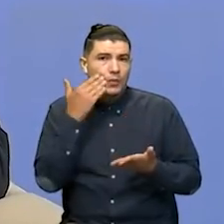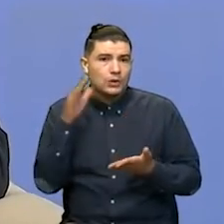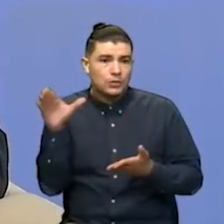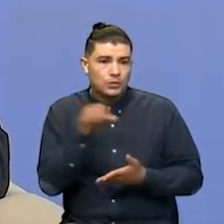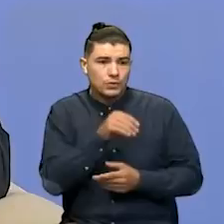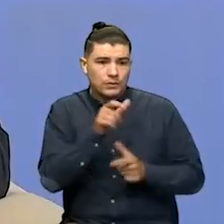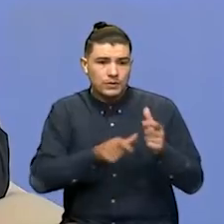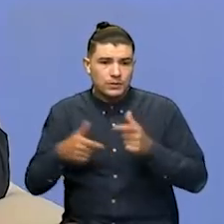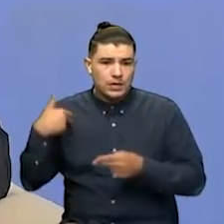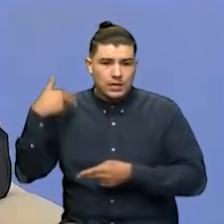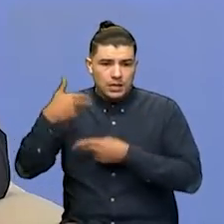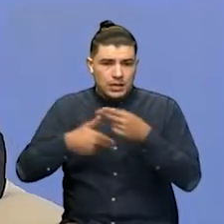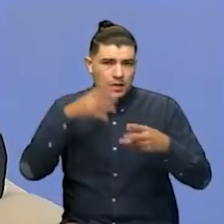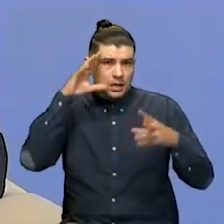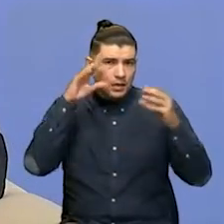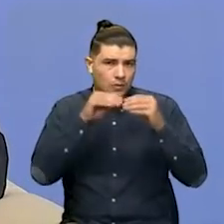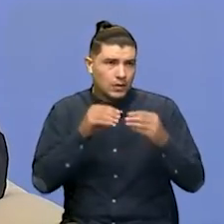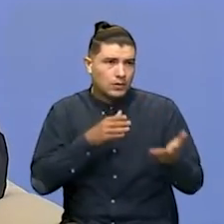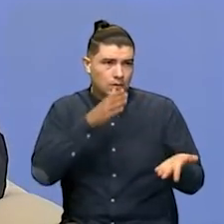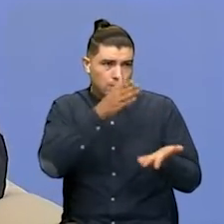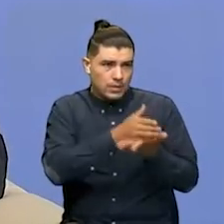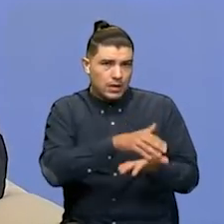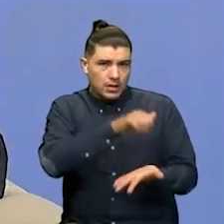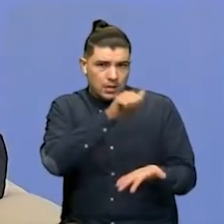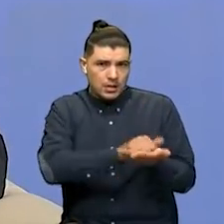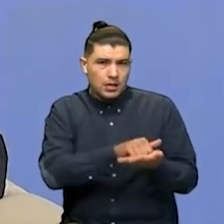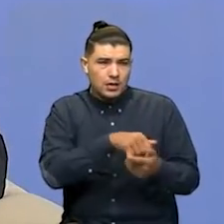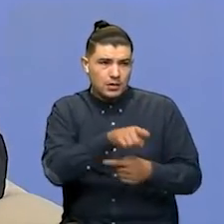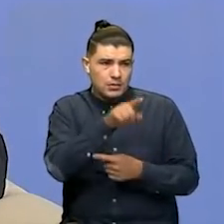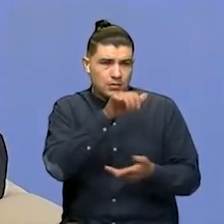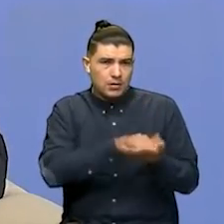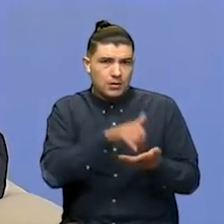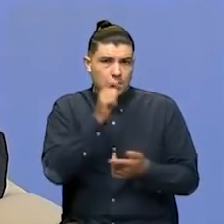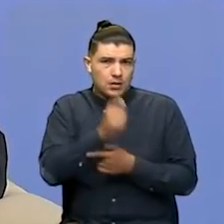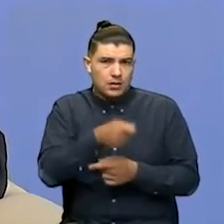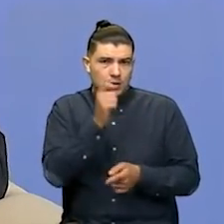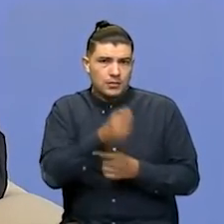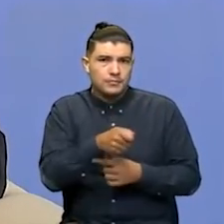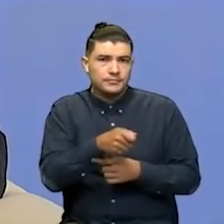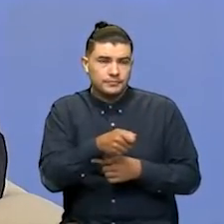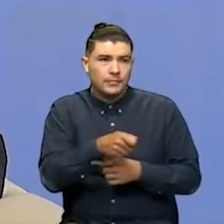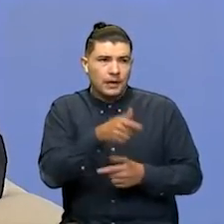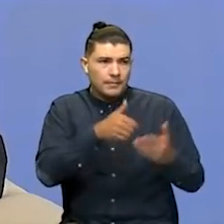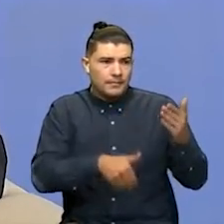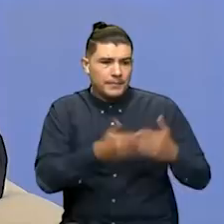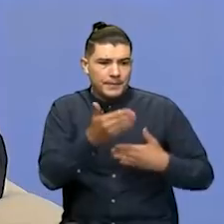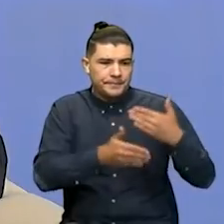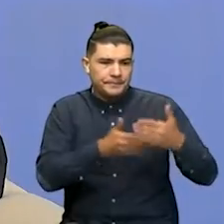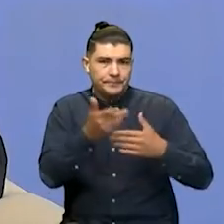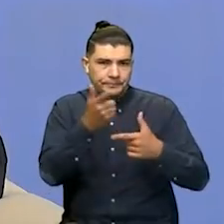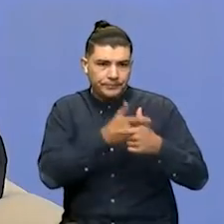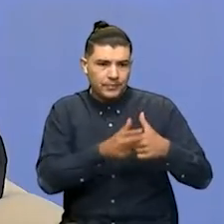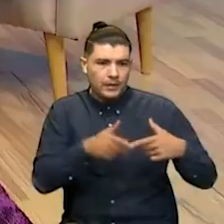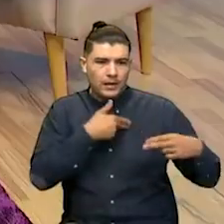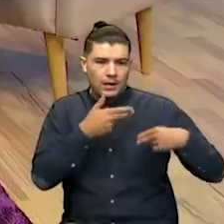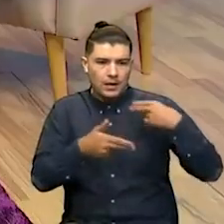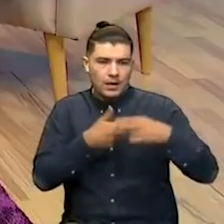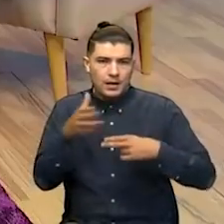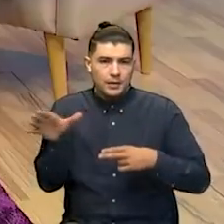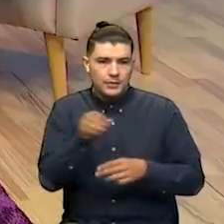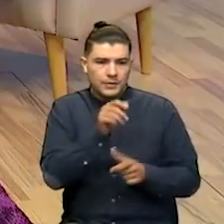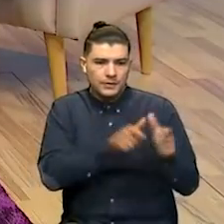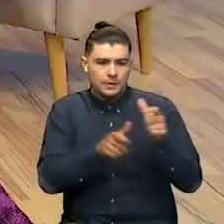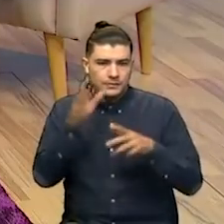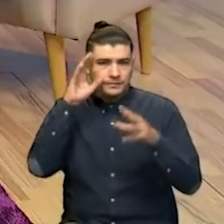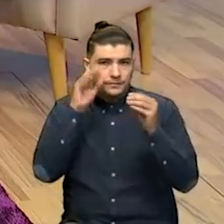herederos están de acuerdo, se van a una notaría por medio de su abogado apoderado e inician el proceso de sucesión siempre y cuando todos estén de